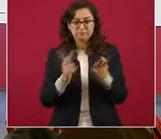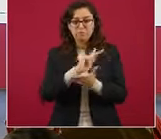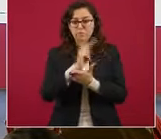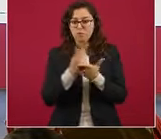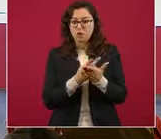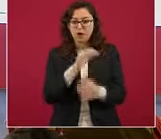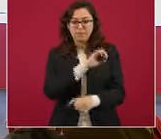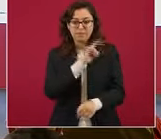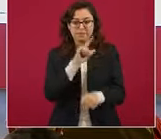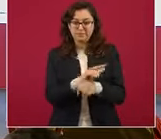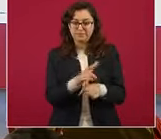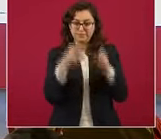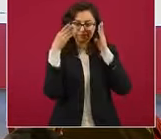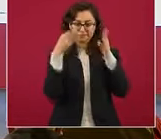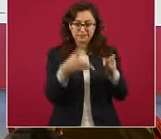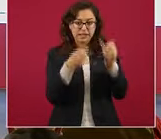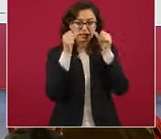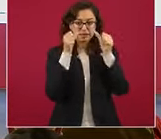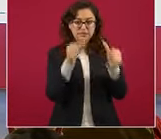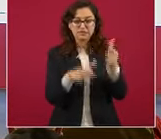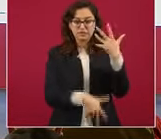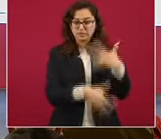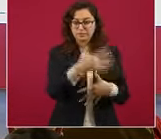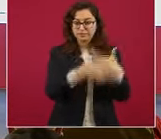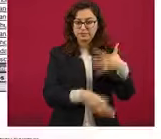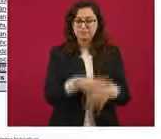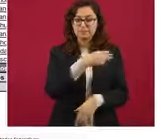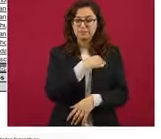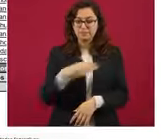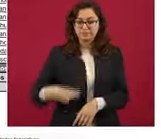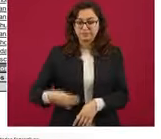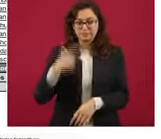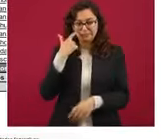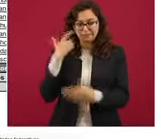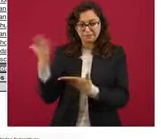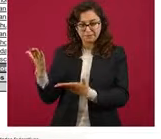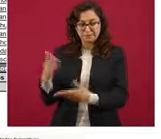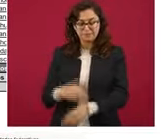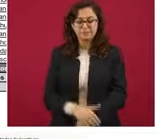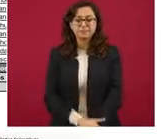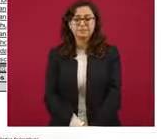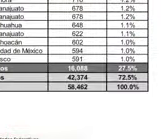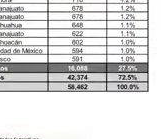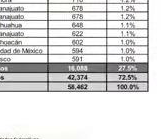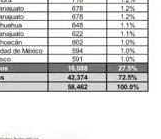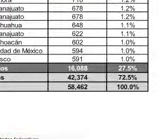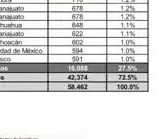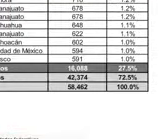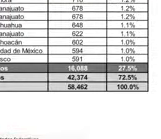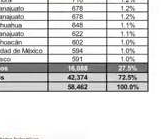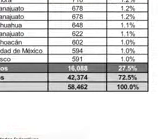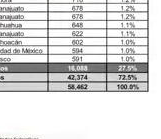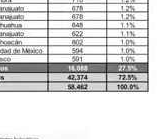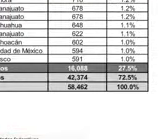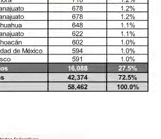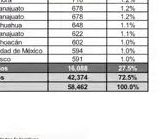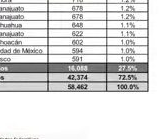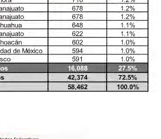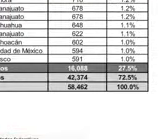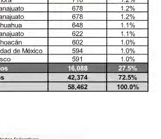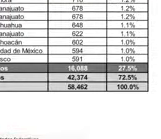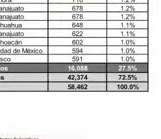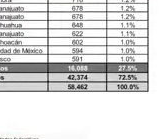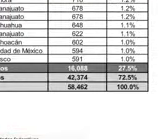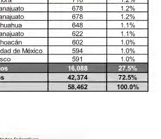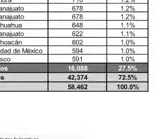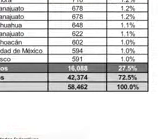específico para estos municipios. Como podemos ver, aquí está el mapa del país y aquí se advierten los puntos donde